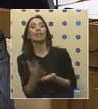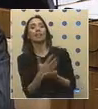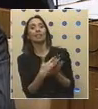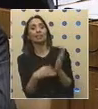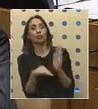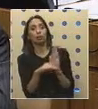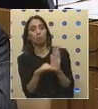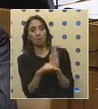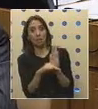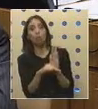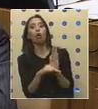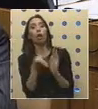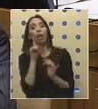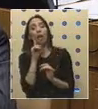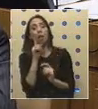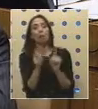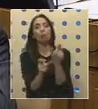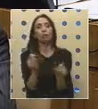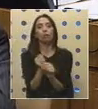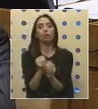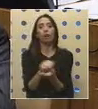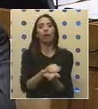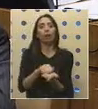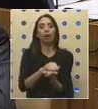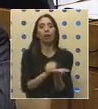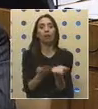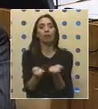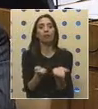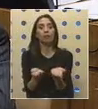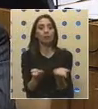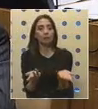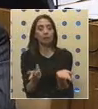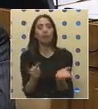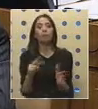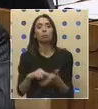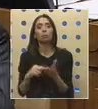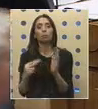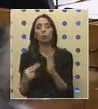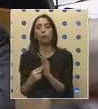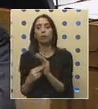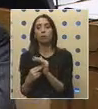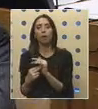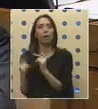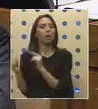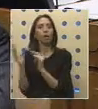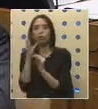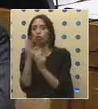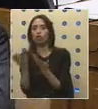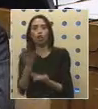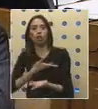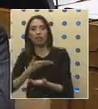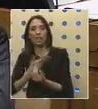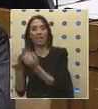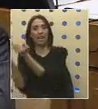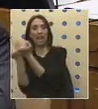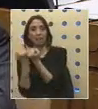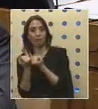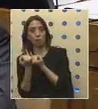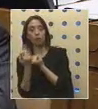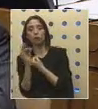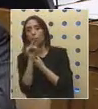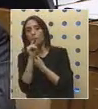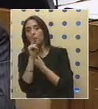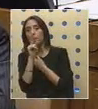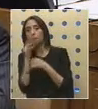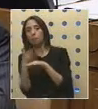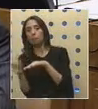particular. Entonces aquí hay un problema, y es que o la información no se tiene o se oculta.